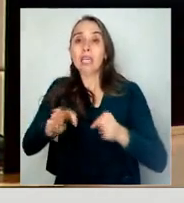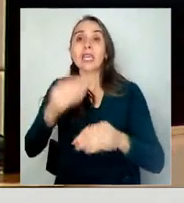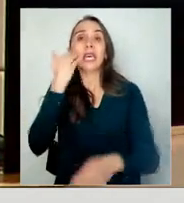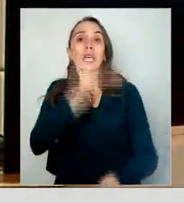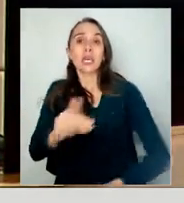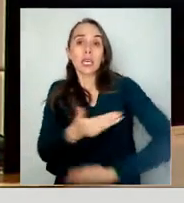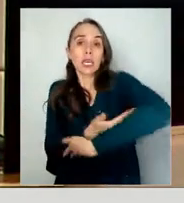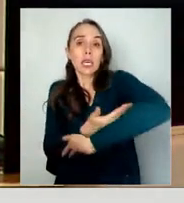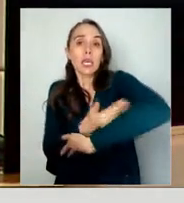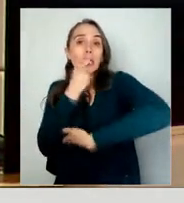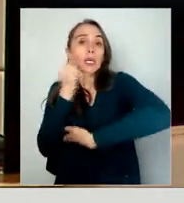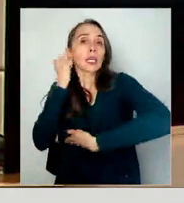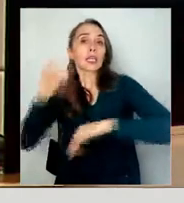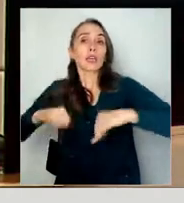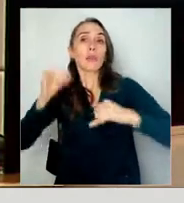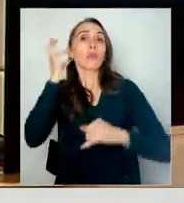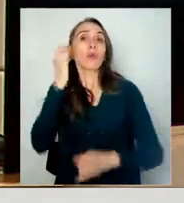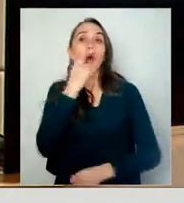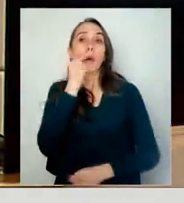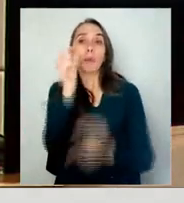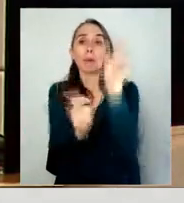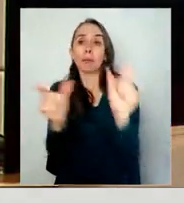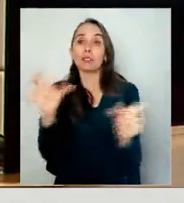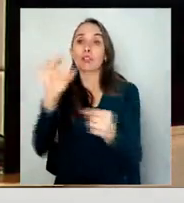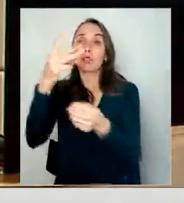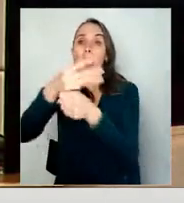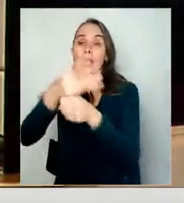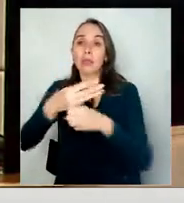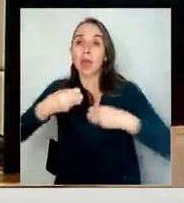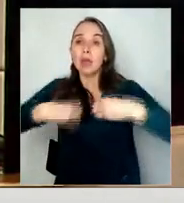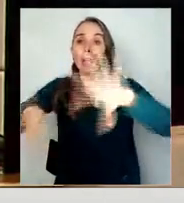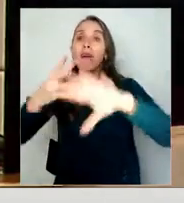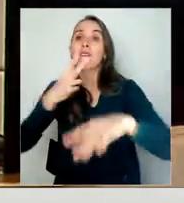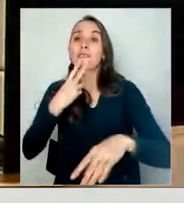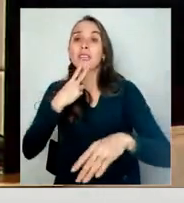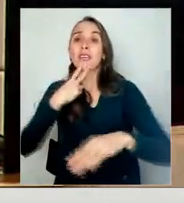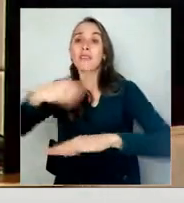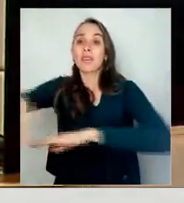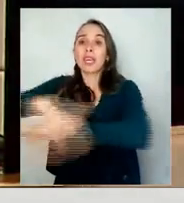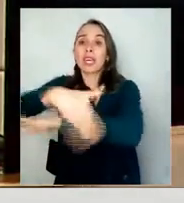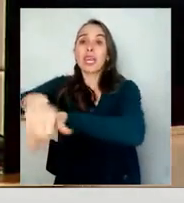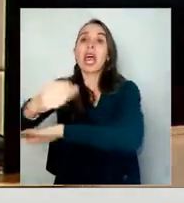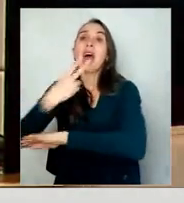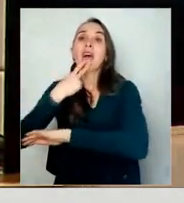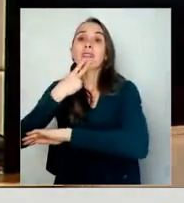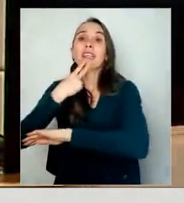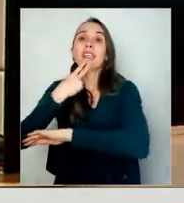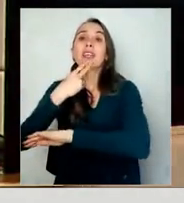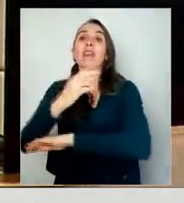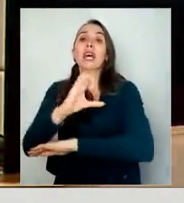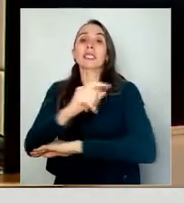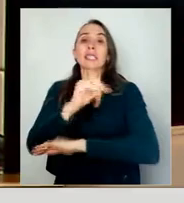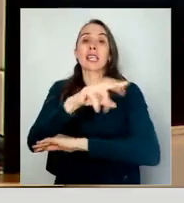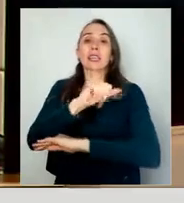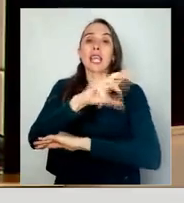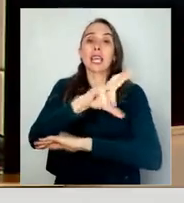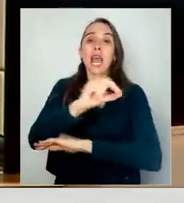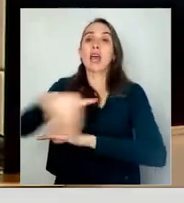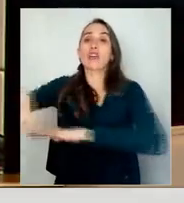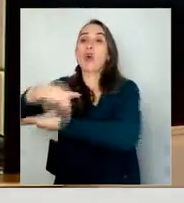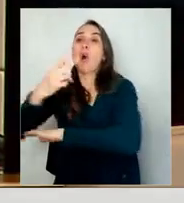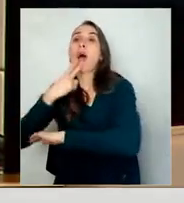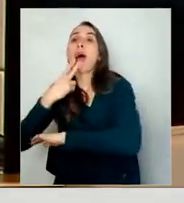adolescentes mujeres hombres y personas mayores viviendo en la avenida Centenario o en la avenida Cartagena lo anterior presidente